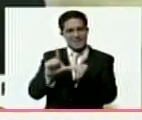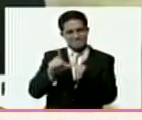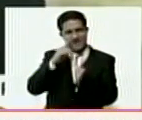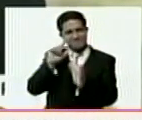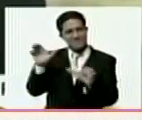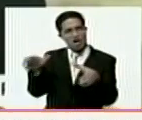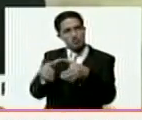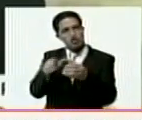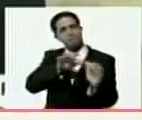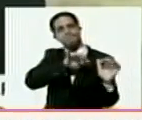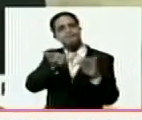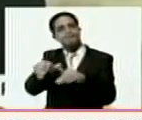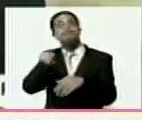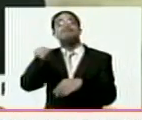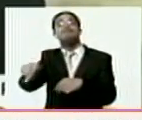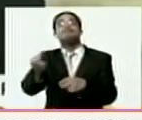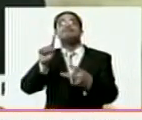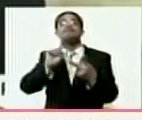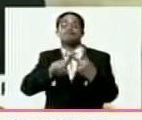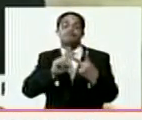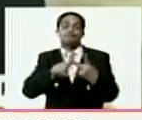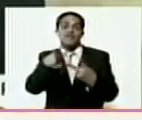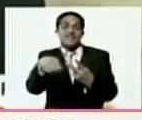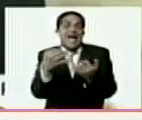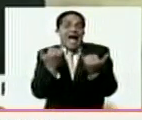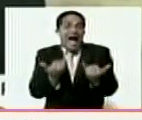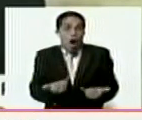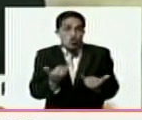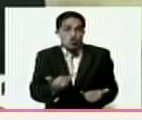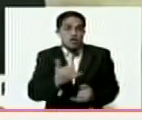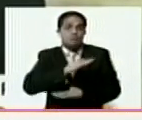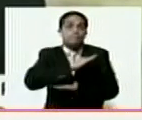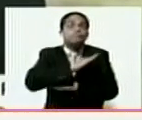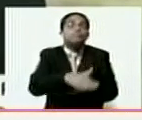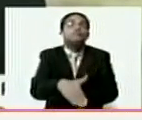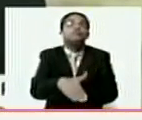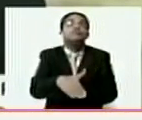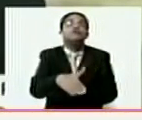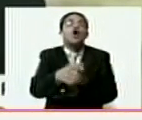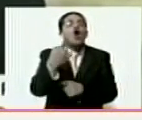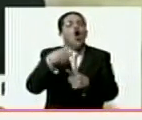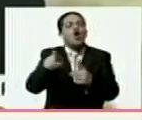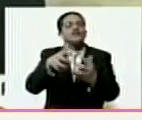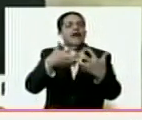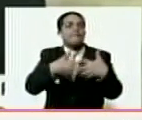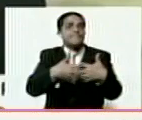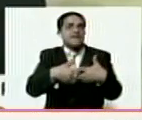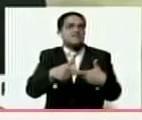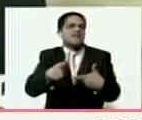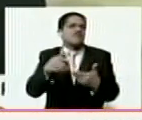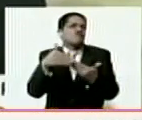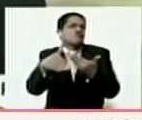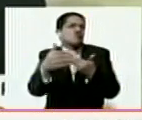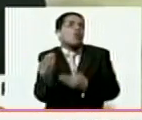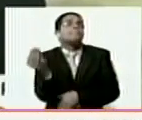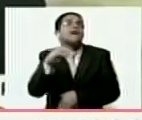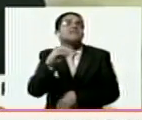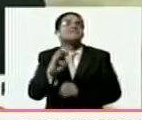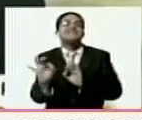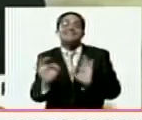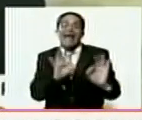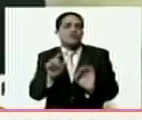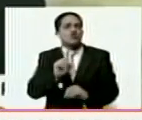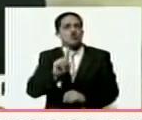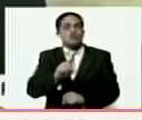llevó a cabo ahí, y obviamente ahora las acciones sobre Rosneft Trading y mucho más que viene. No es teatro, son acciones